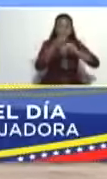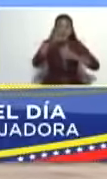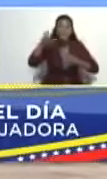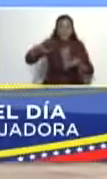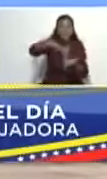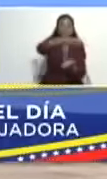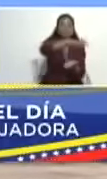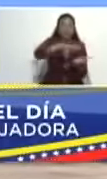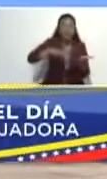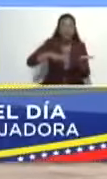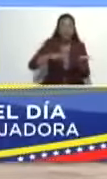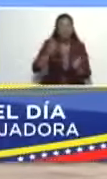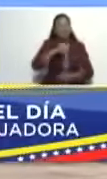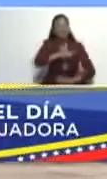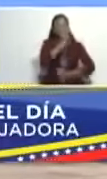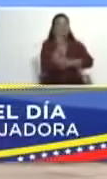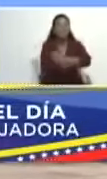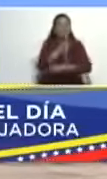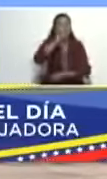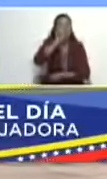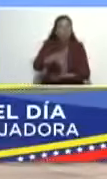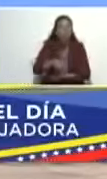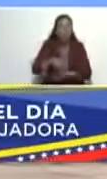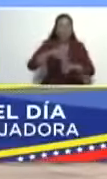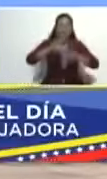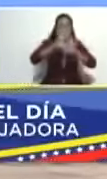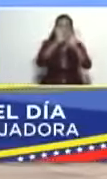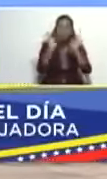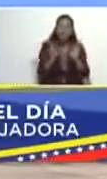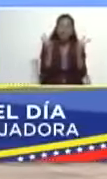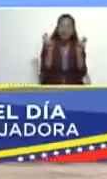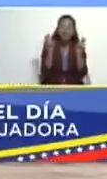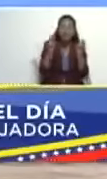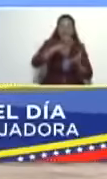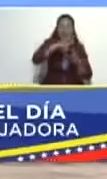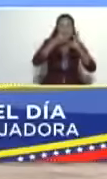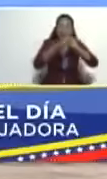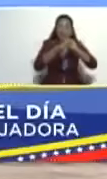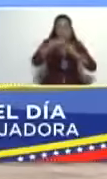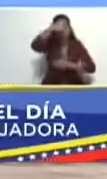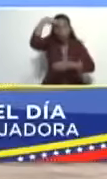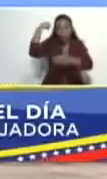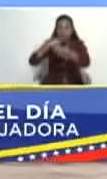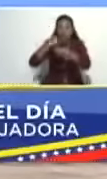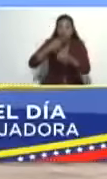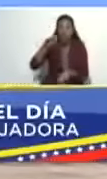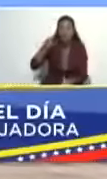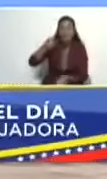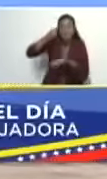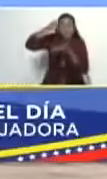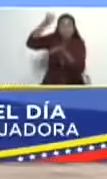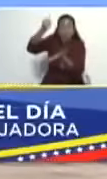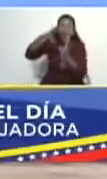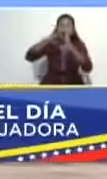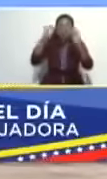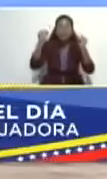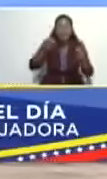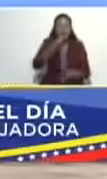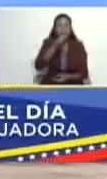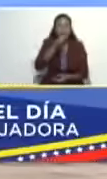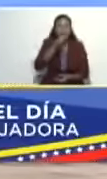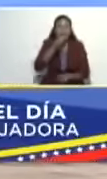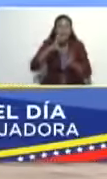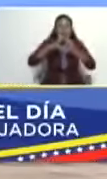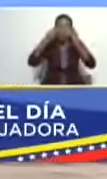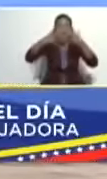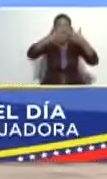territoriales, hay que fortalecer una nueva política de CLAC obrero, que le llegue todo el alimento, que le